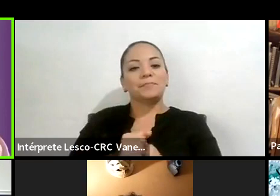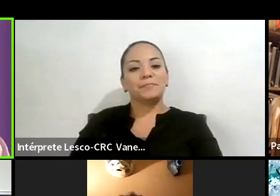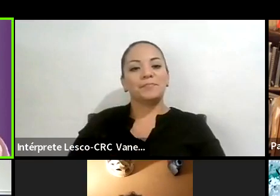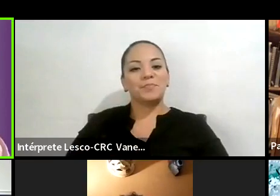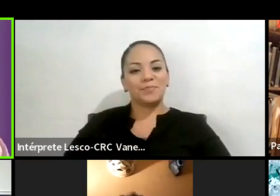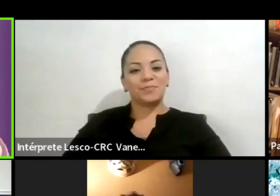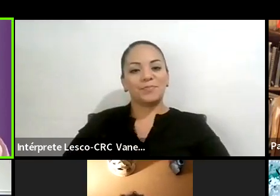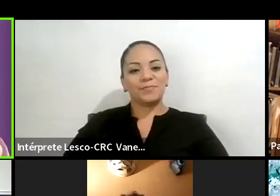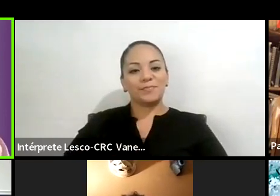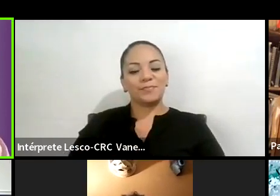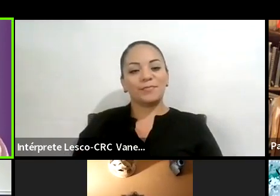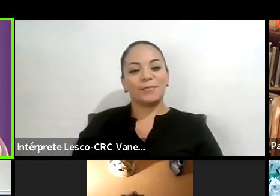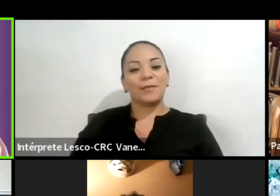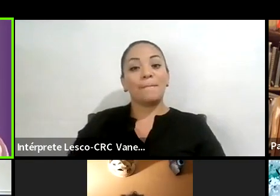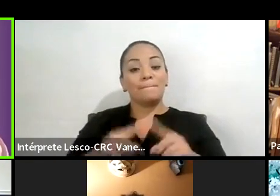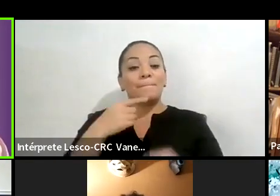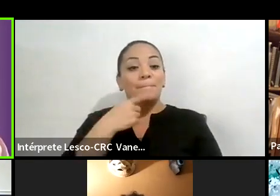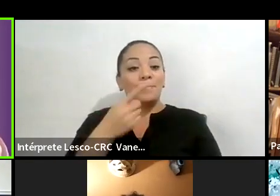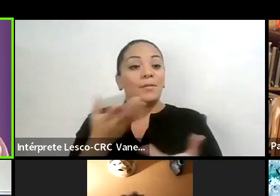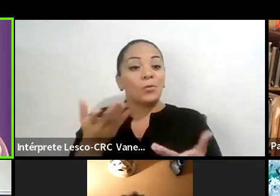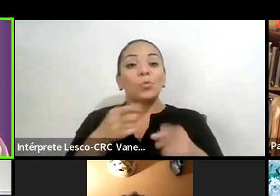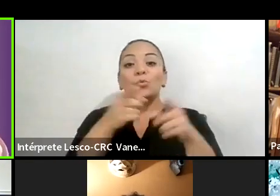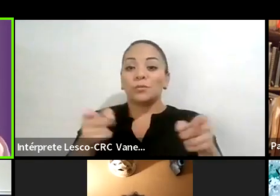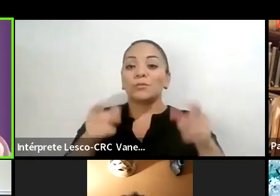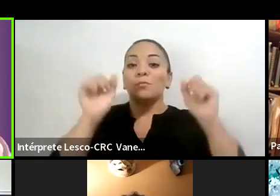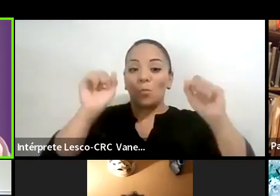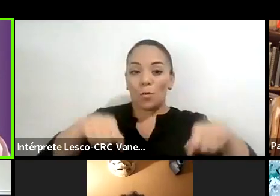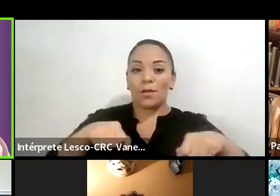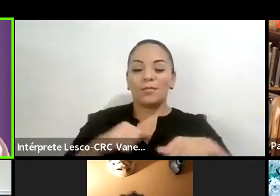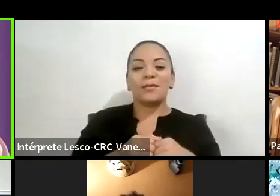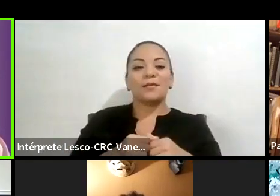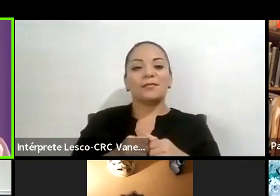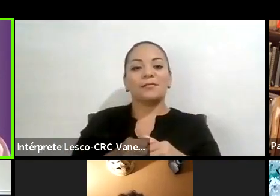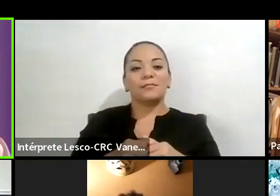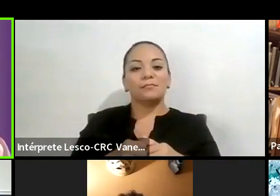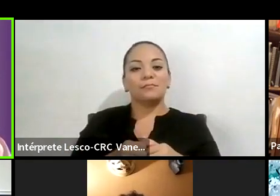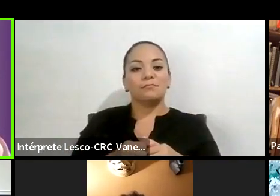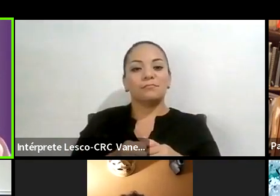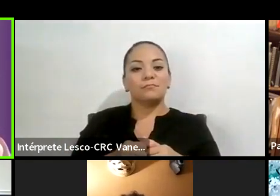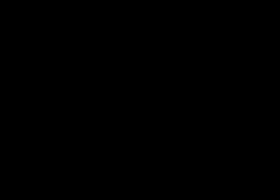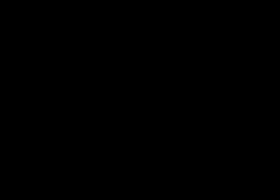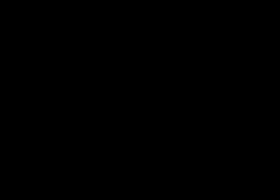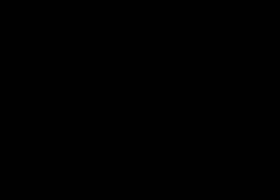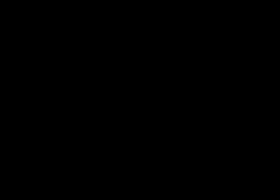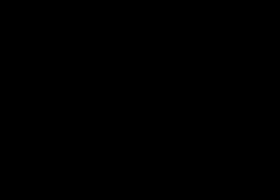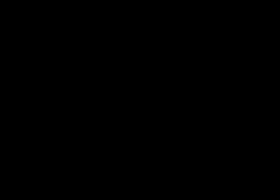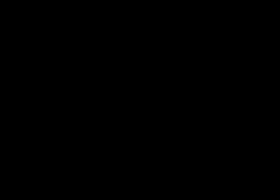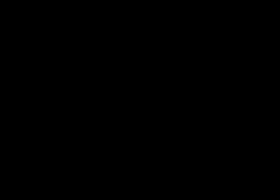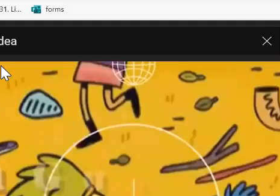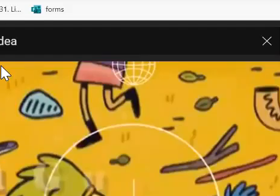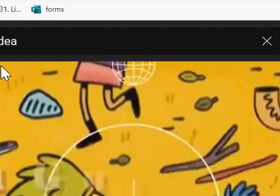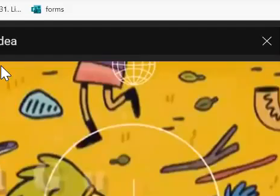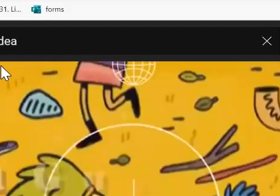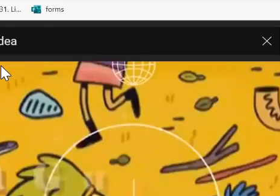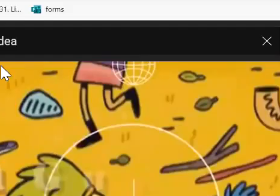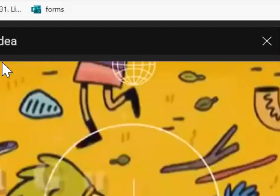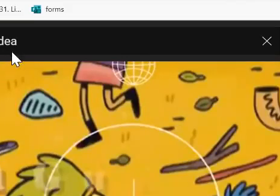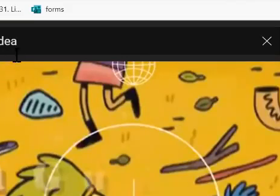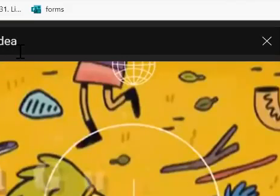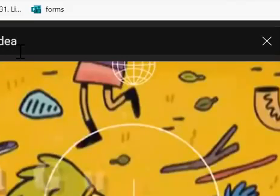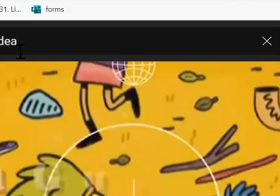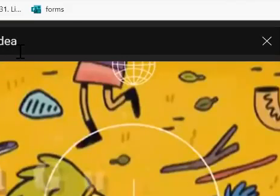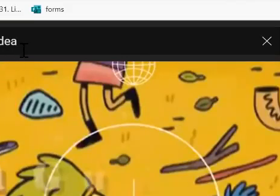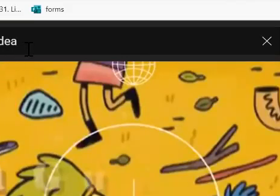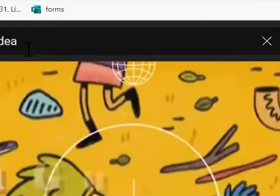sin antes decirles que ustedes pueden acceder a estos materiales a través del YouTube de Radio